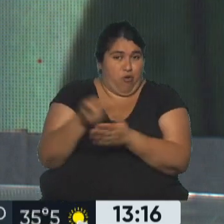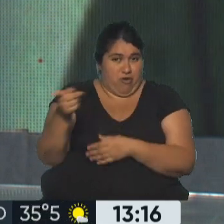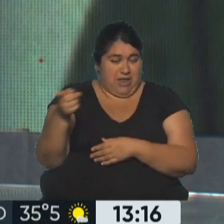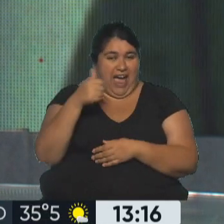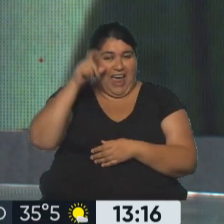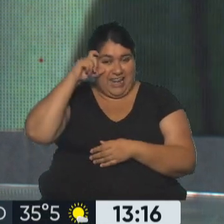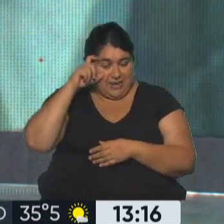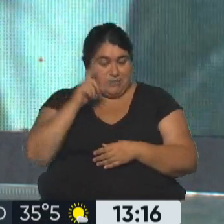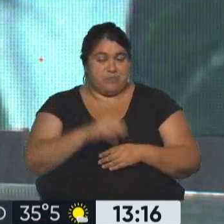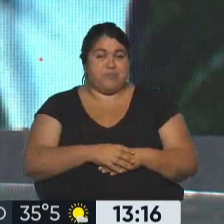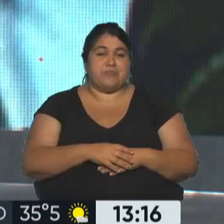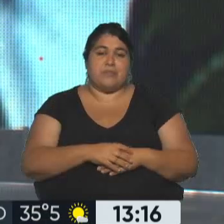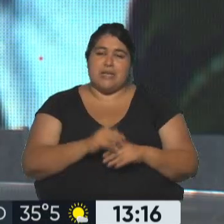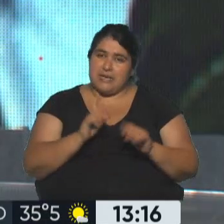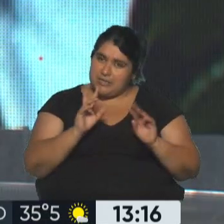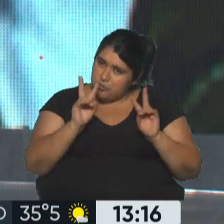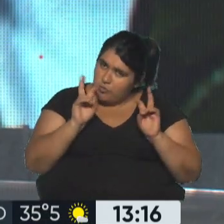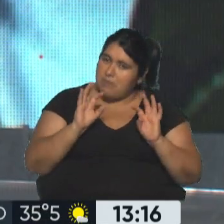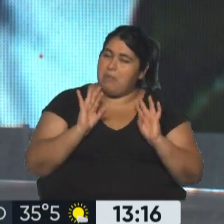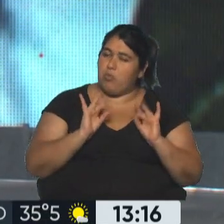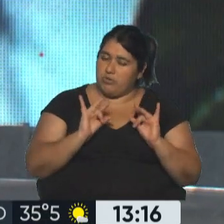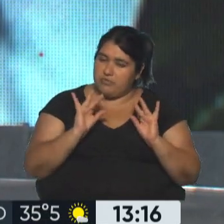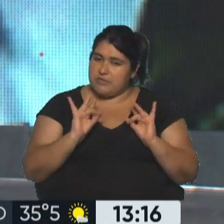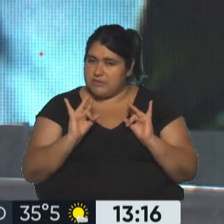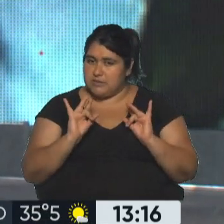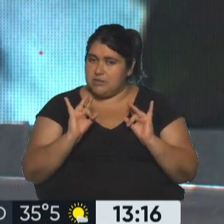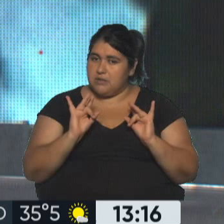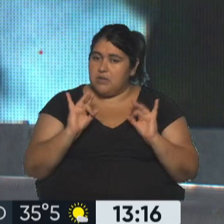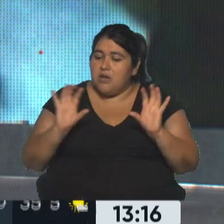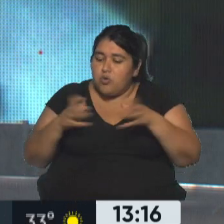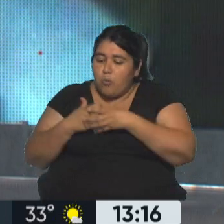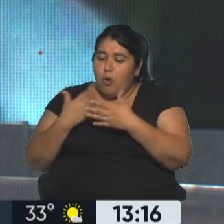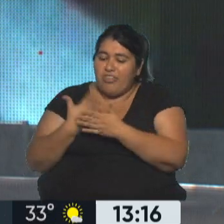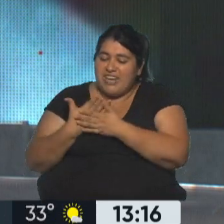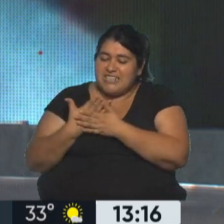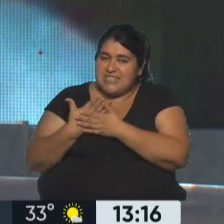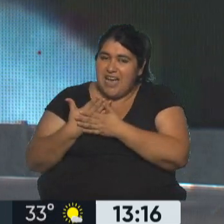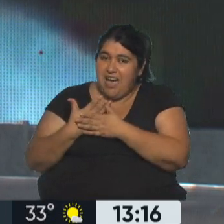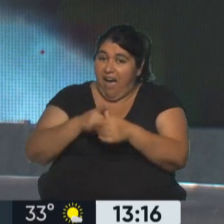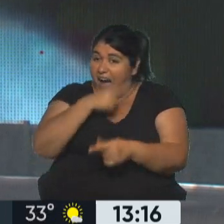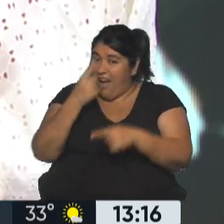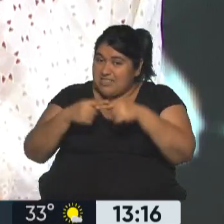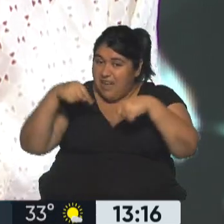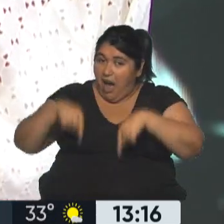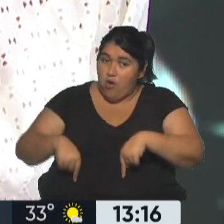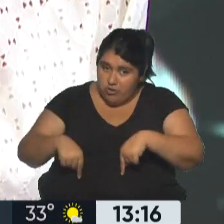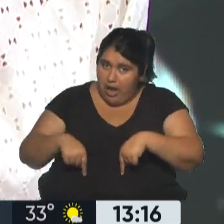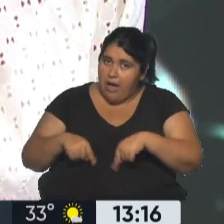Ale. Pero digo, es una línea muy delgada entre cómo hacer con una derecha que al día de hoy en el Congreso reivindican a